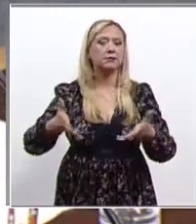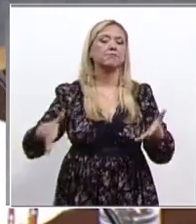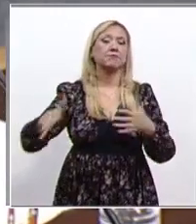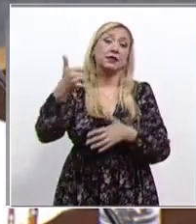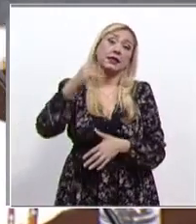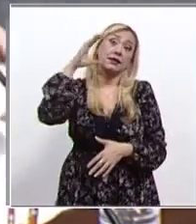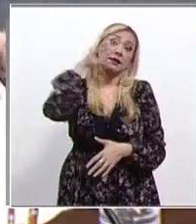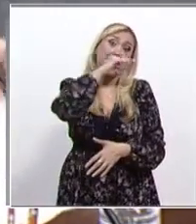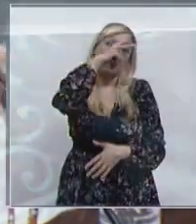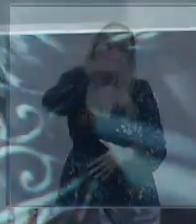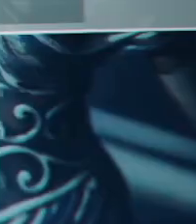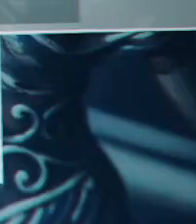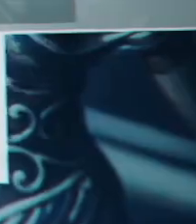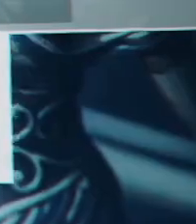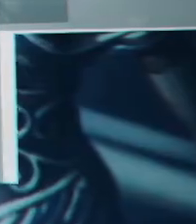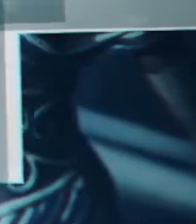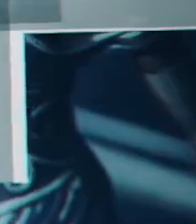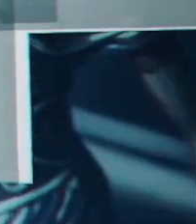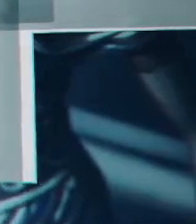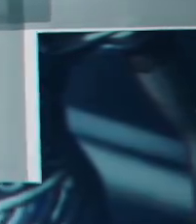afromexicanas.